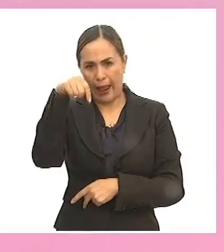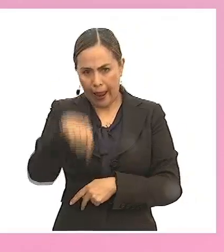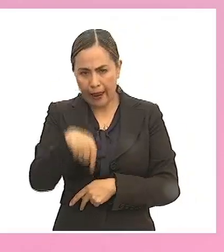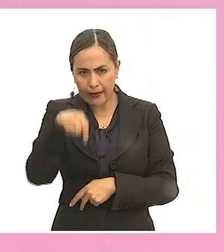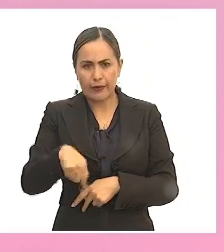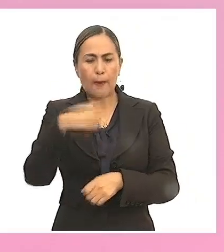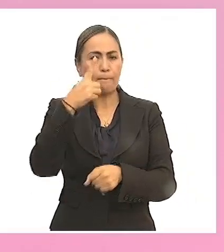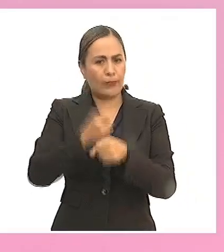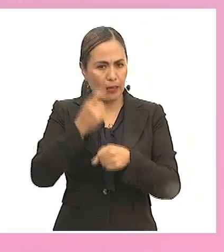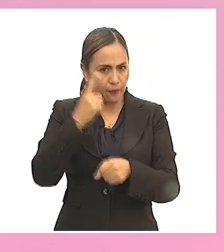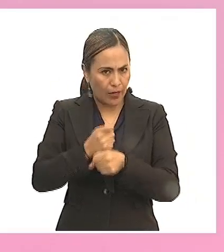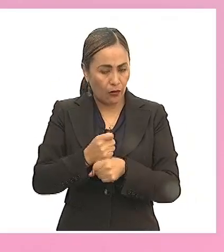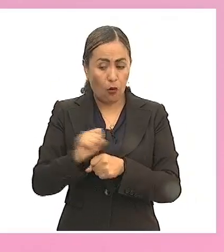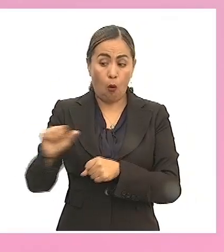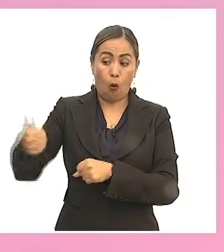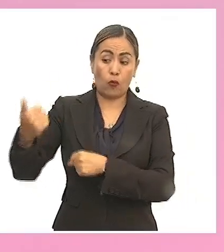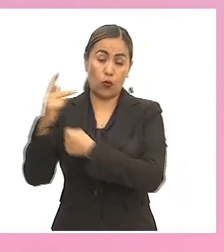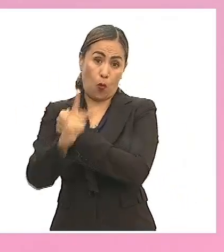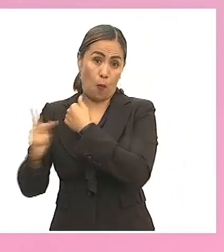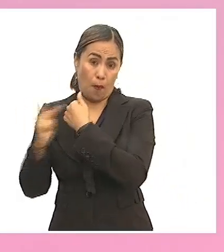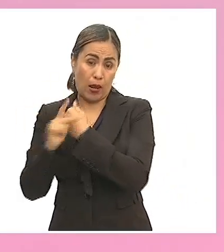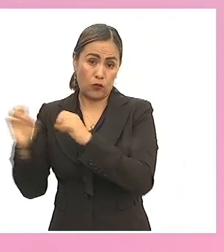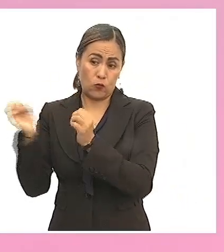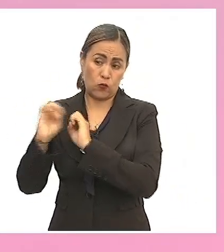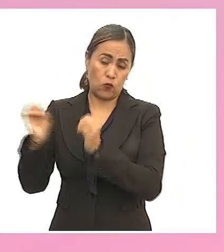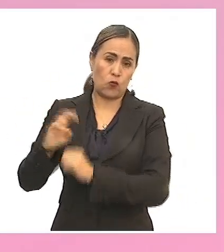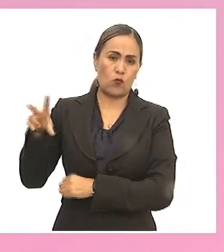no a la dependencia.